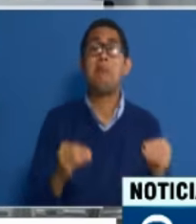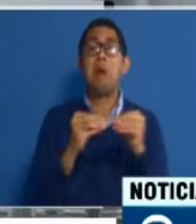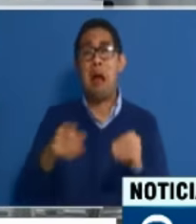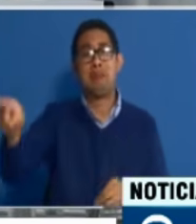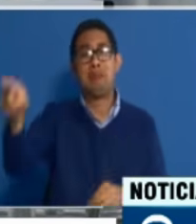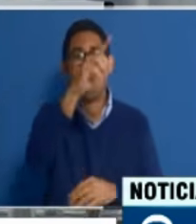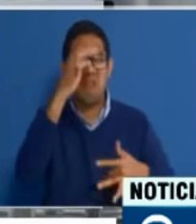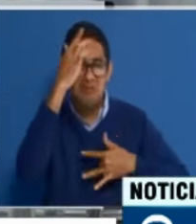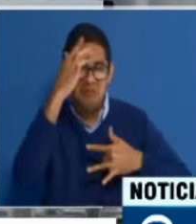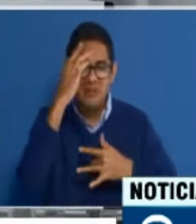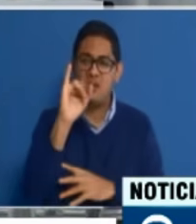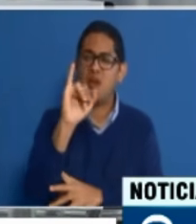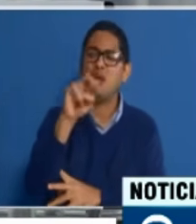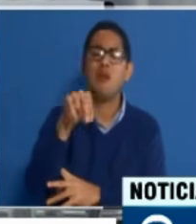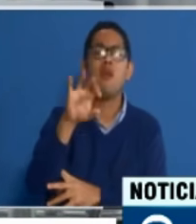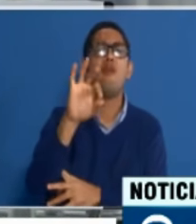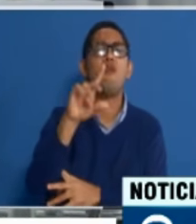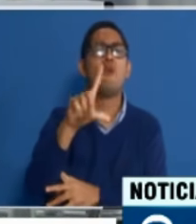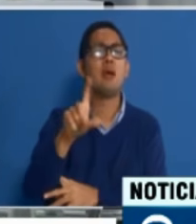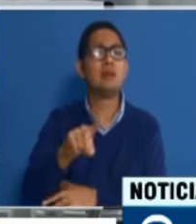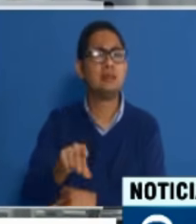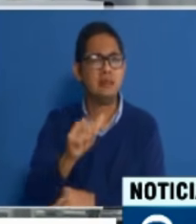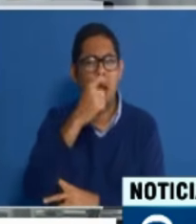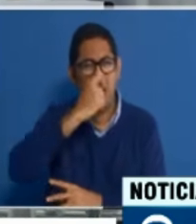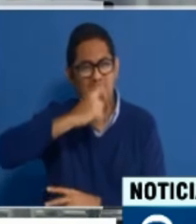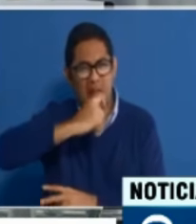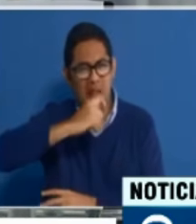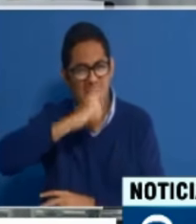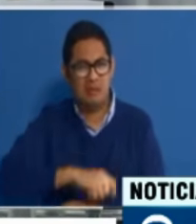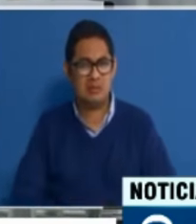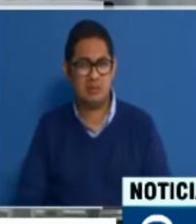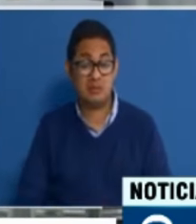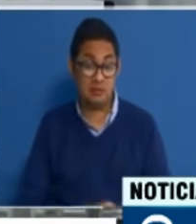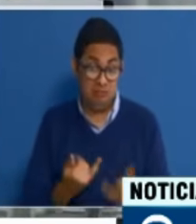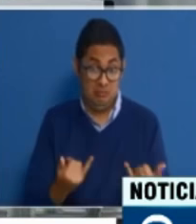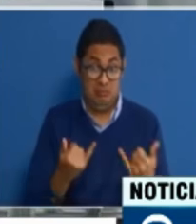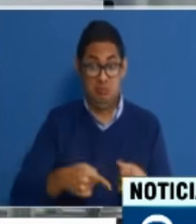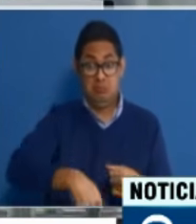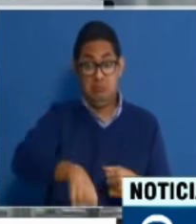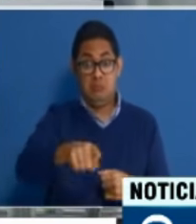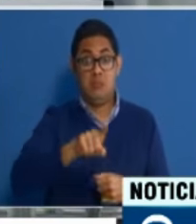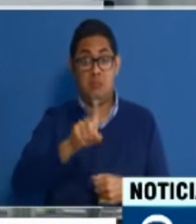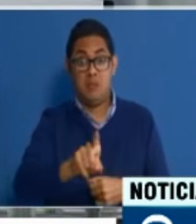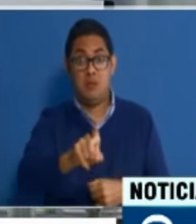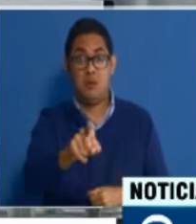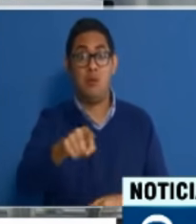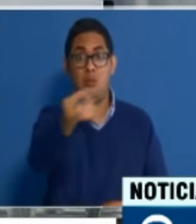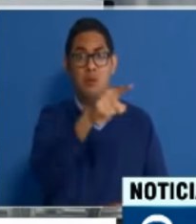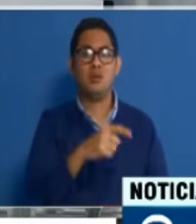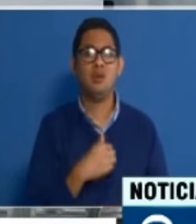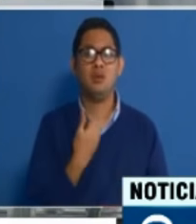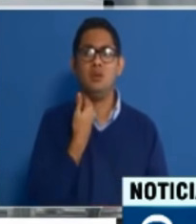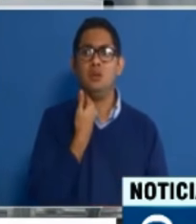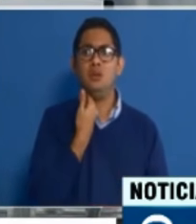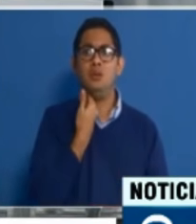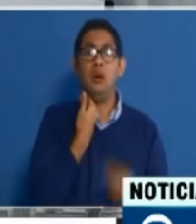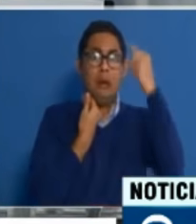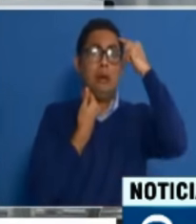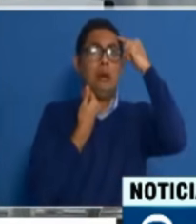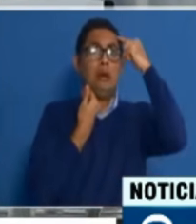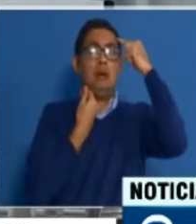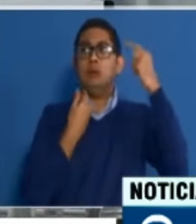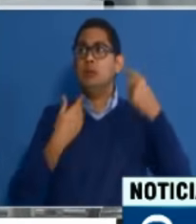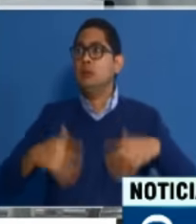problemas de influenza. Y cuando alguno de nosotros en estos momentos y estos meses comenzamos a sentir la fiebre, lo primero que se